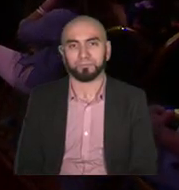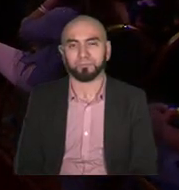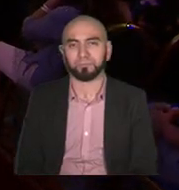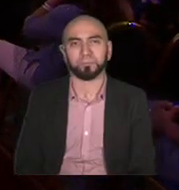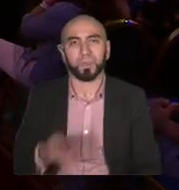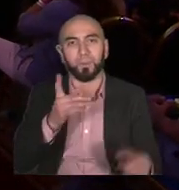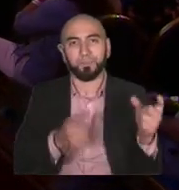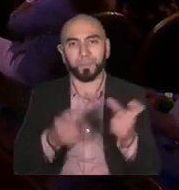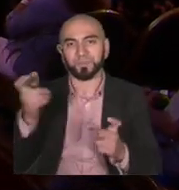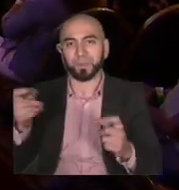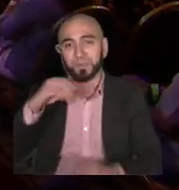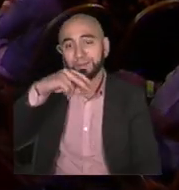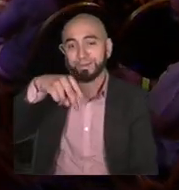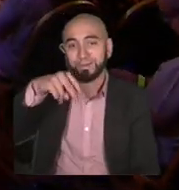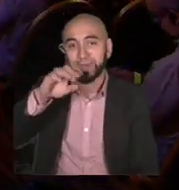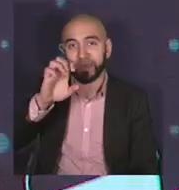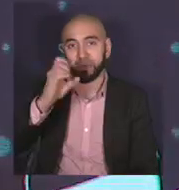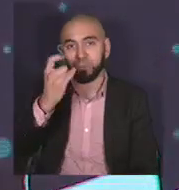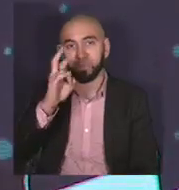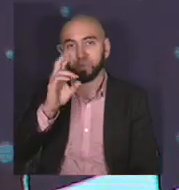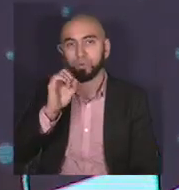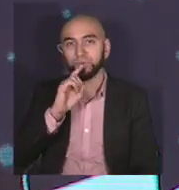Individuos neuróticos.